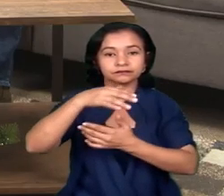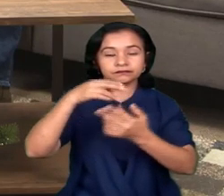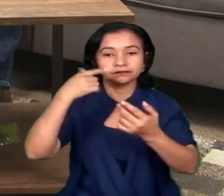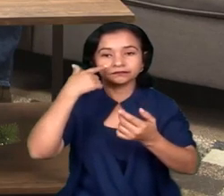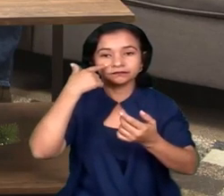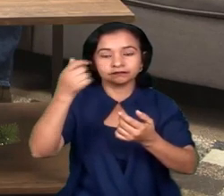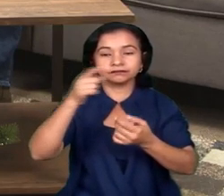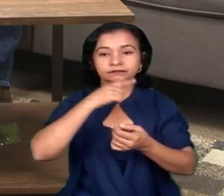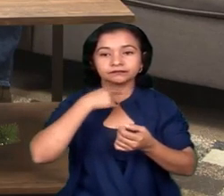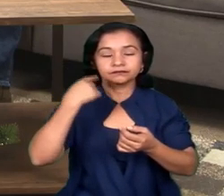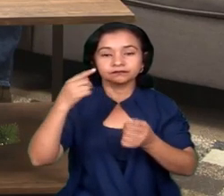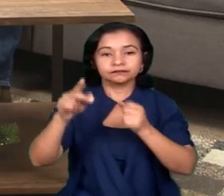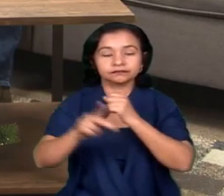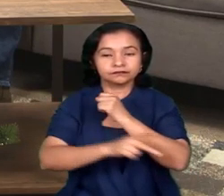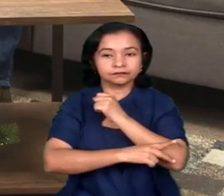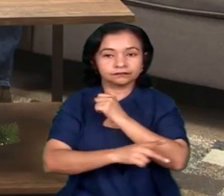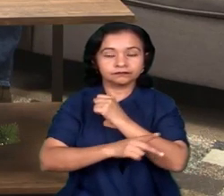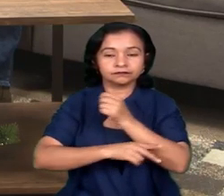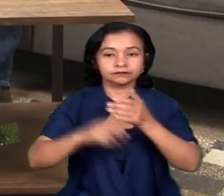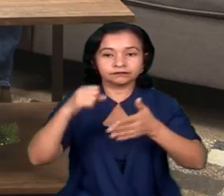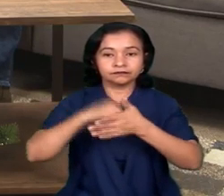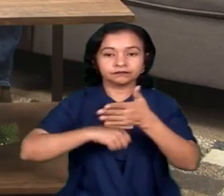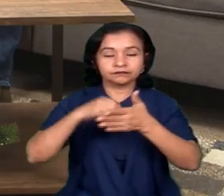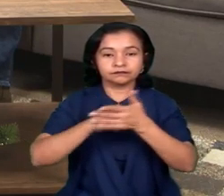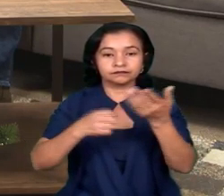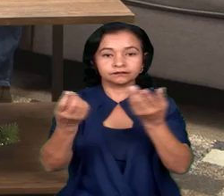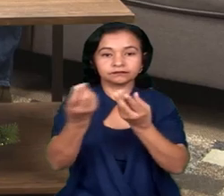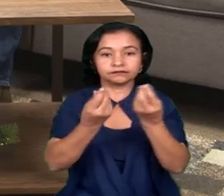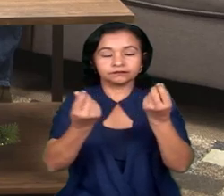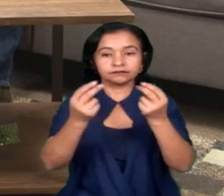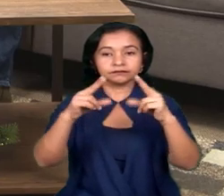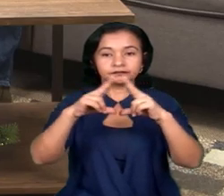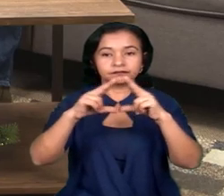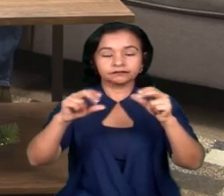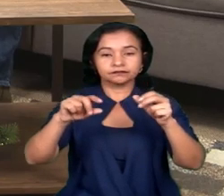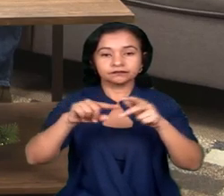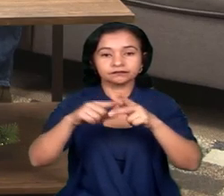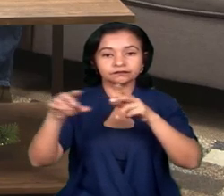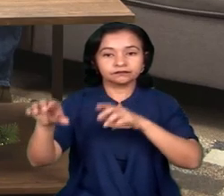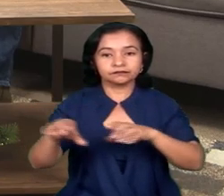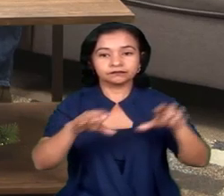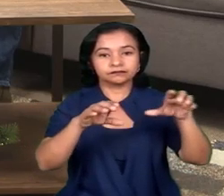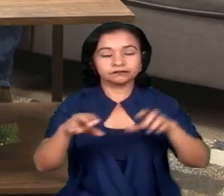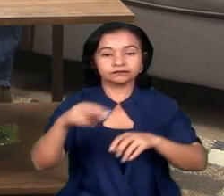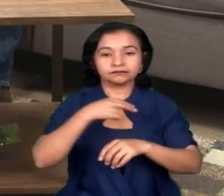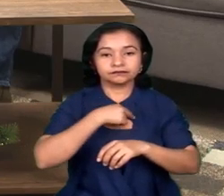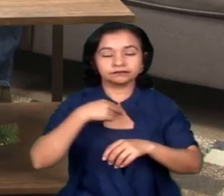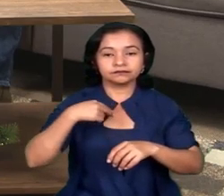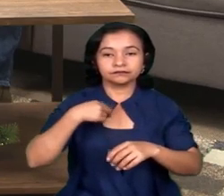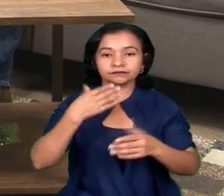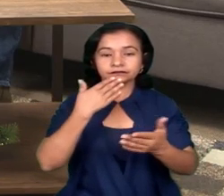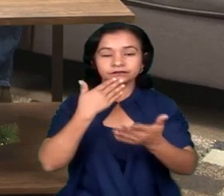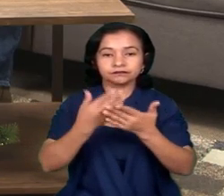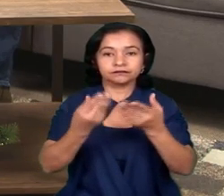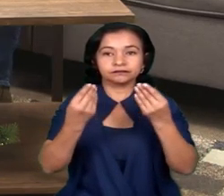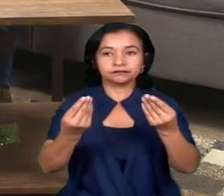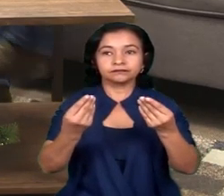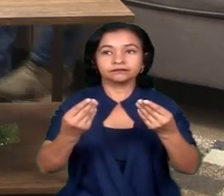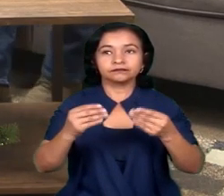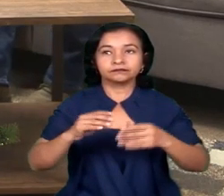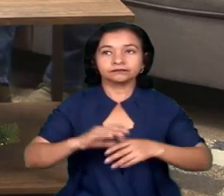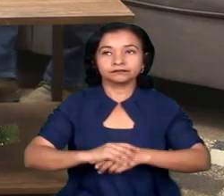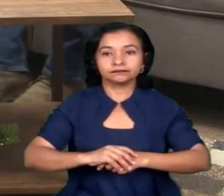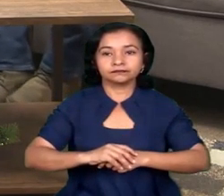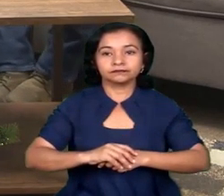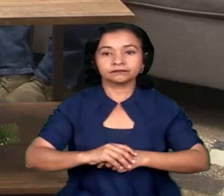conociendo la realidad del país y todo el fortalecimiento de la economía nacional a partir de las acciones que vienen emprendiéndose. Muchas gracias por habernos acompañado. Muchas gracias a